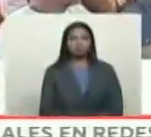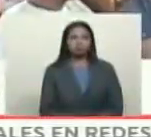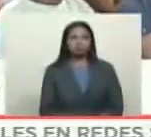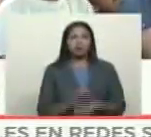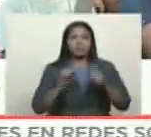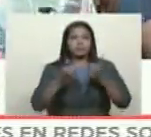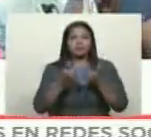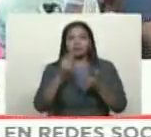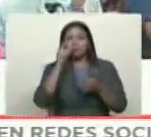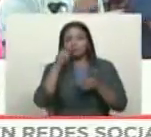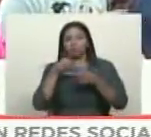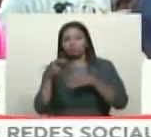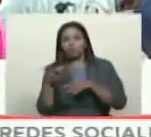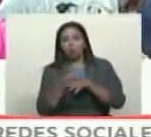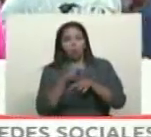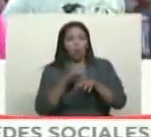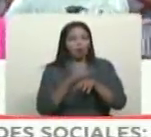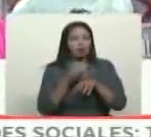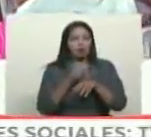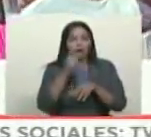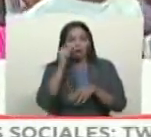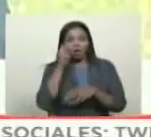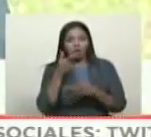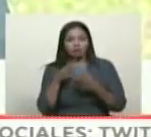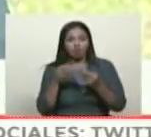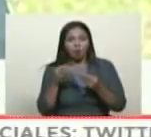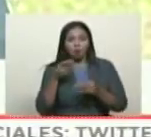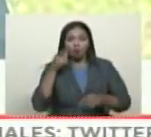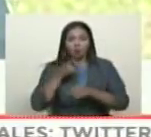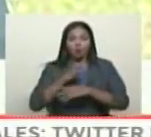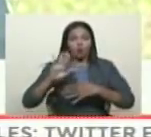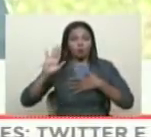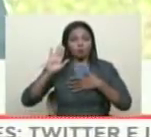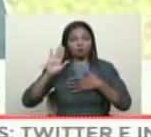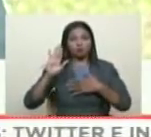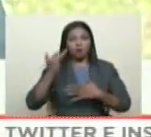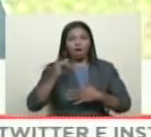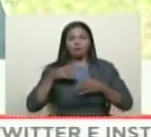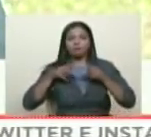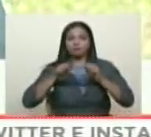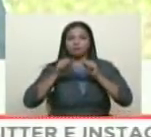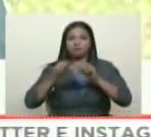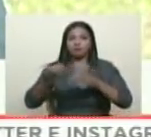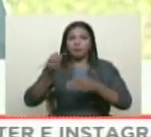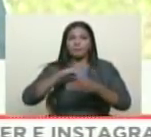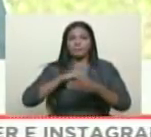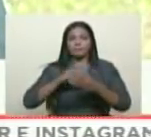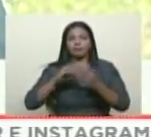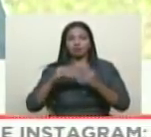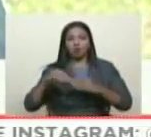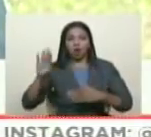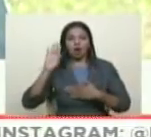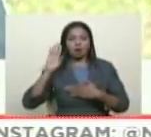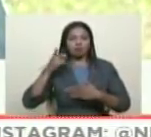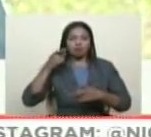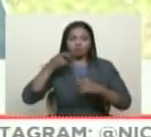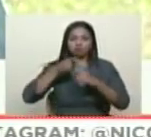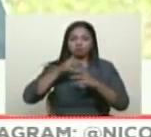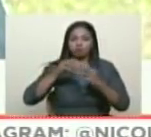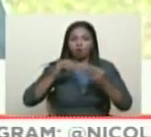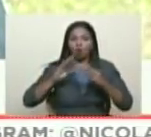empezando por Julio León Heredia. Retos, compromisos y avances. Retos, compromisos y